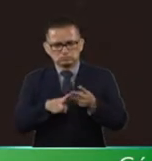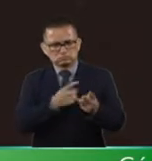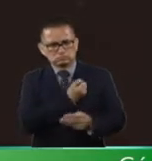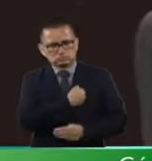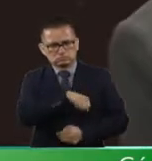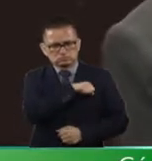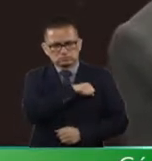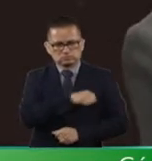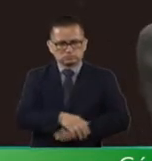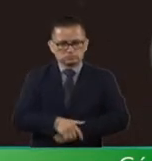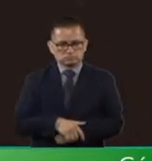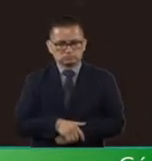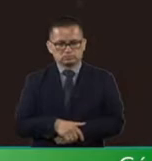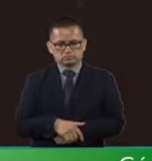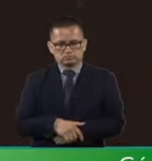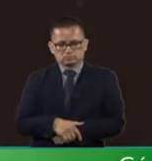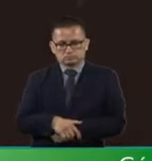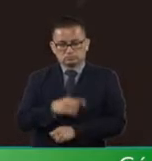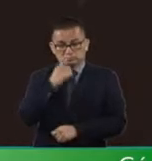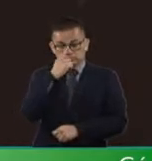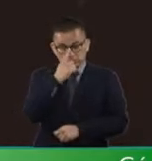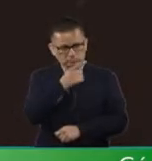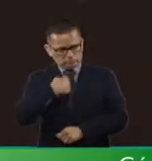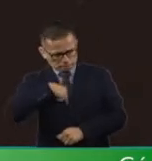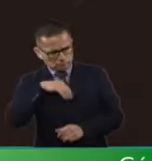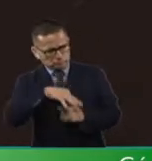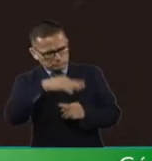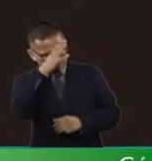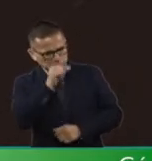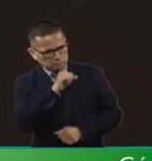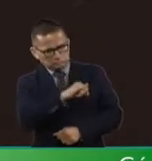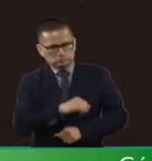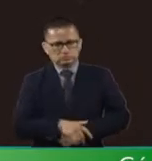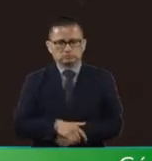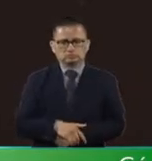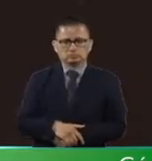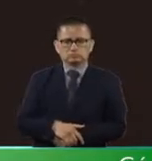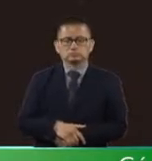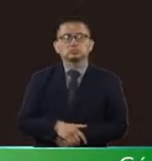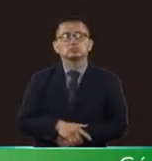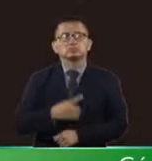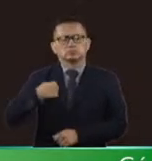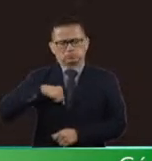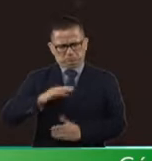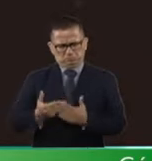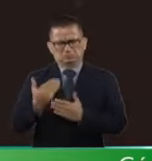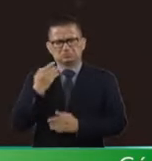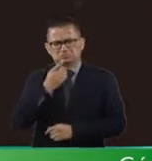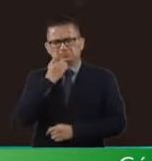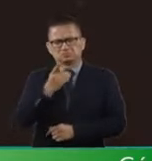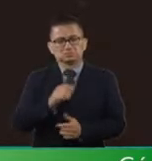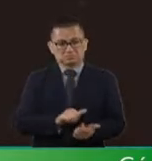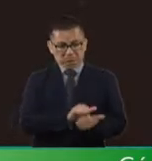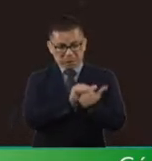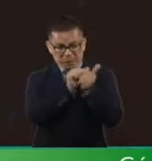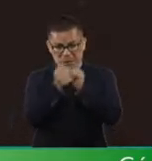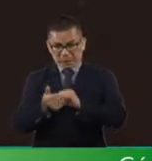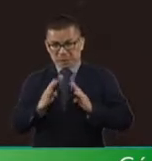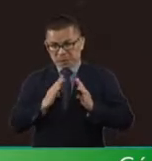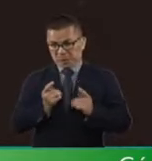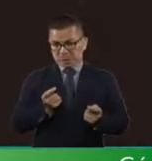y estamos a favor diputado ya mencionamos aquí que la militarización de la seguridad y de la Administración pública